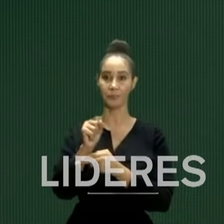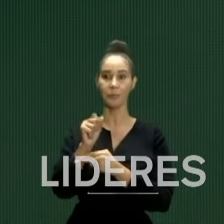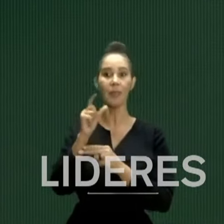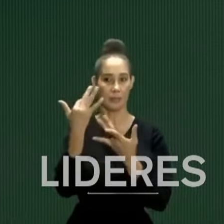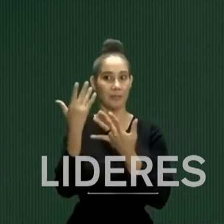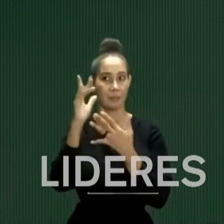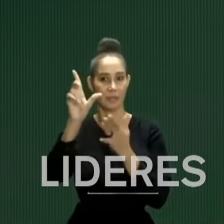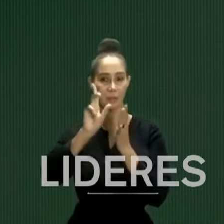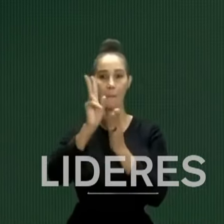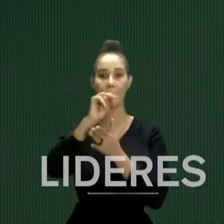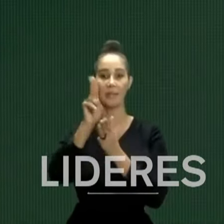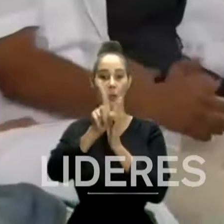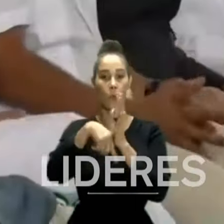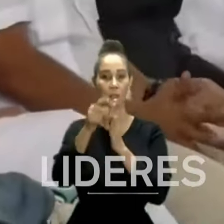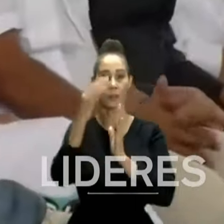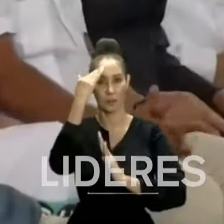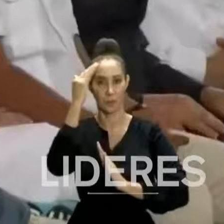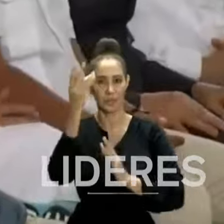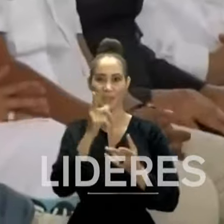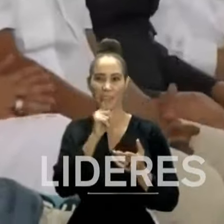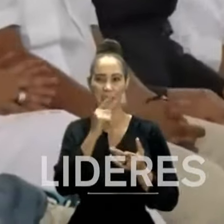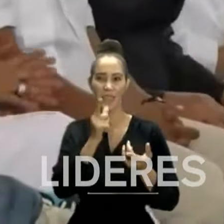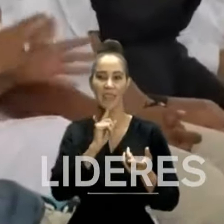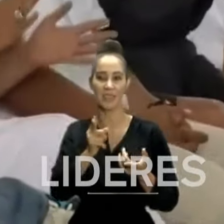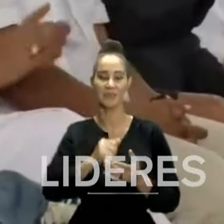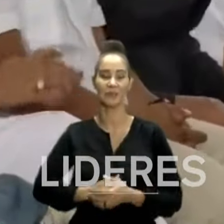en 24 horas.